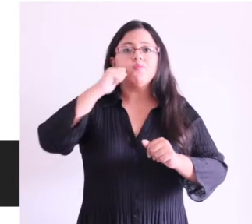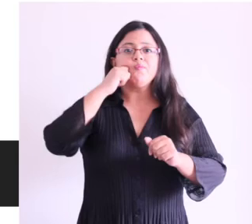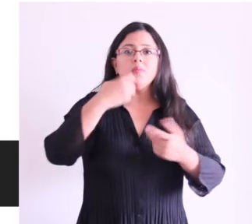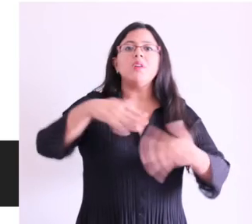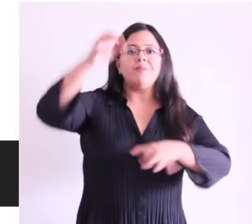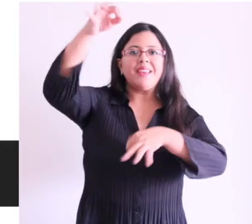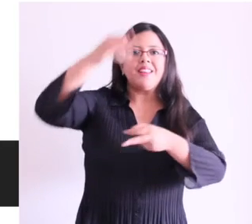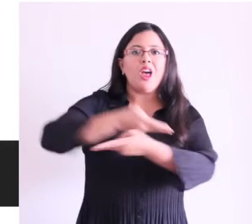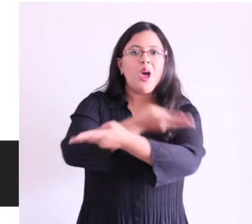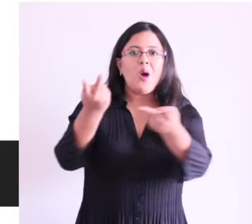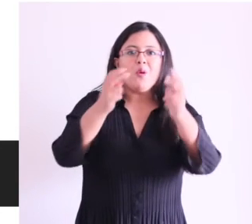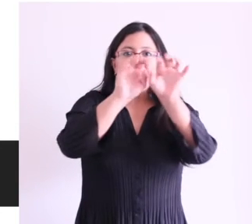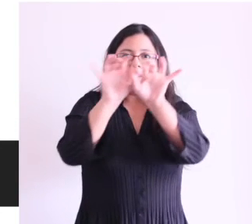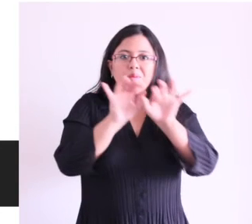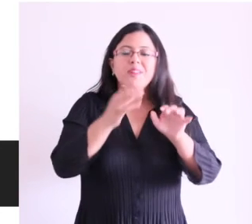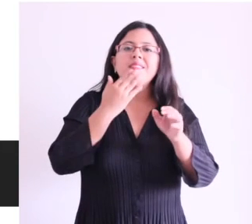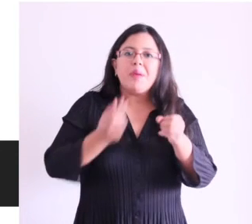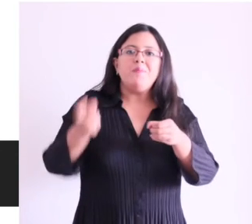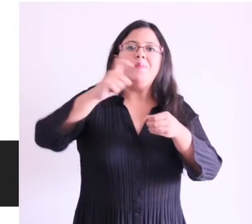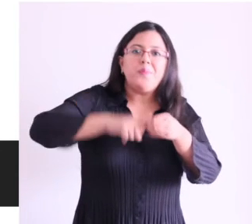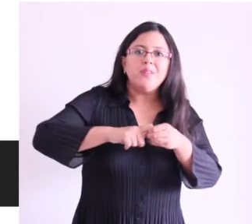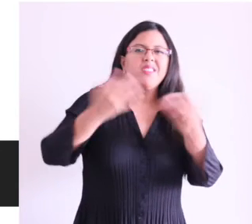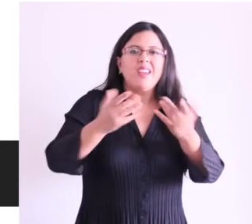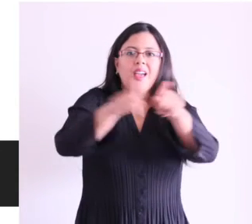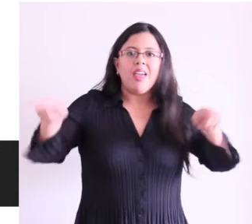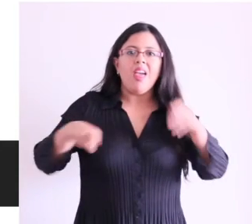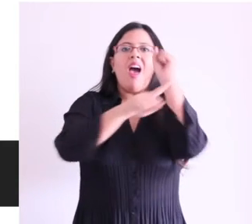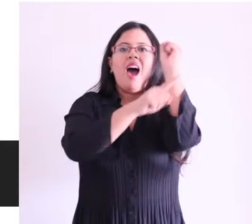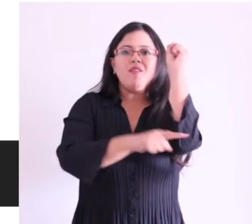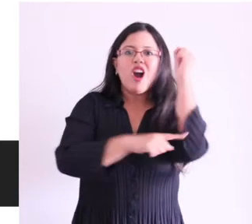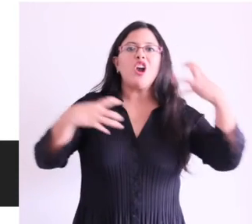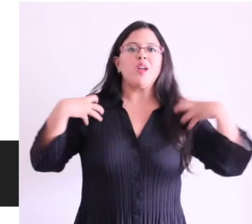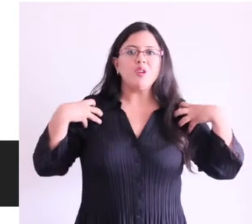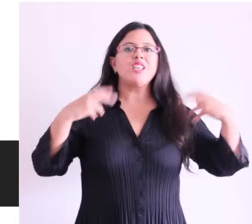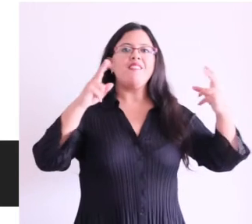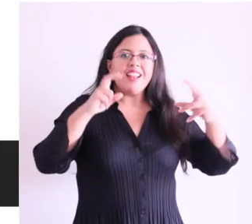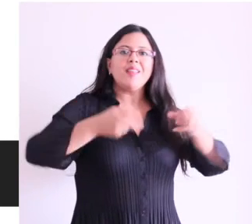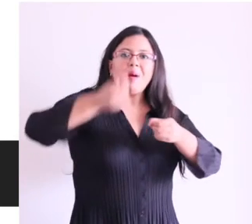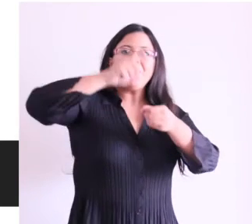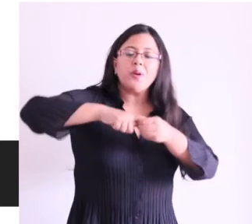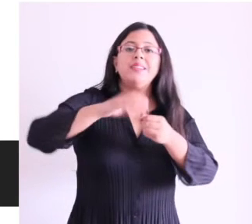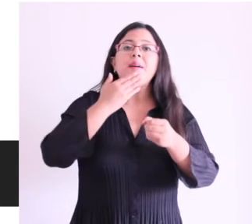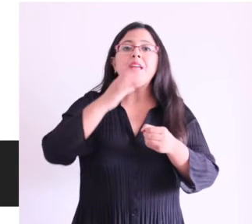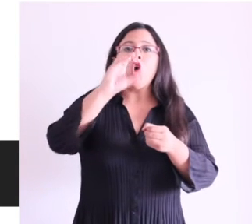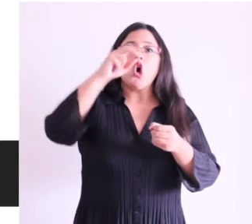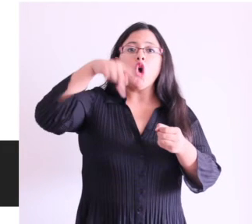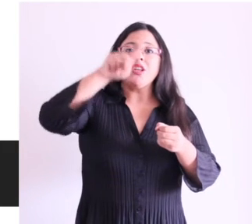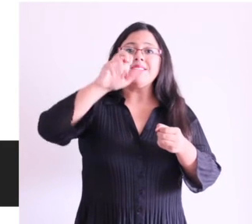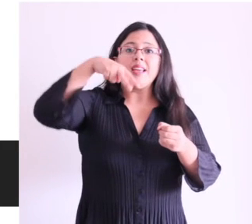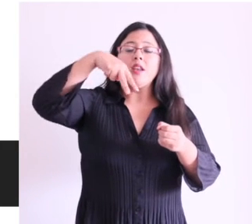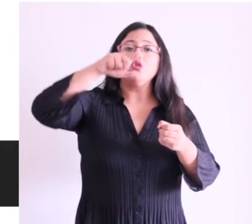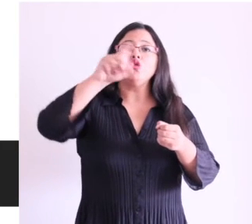la escritura pública y posteriormente su inscripción en el conservador de bienes raíces respectivo, y consensual, que